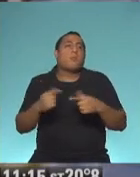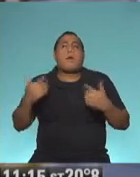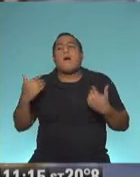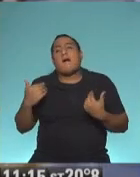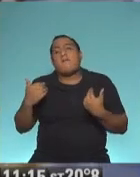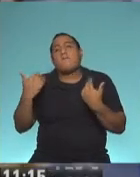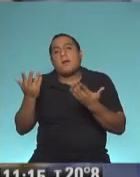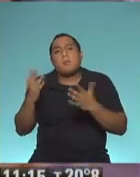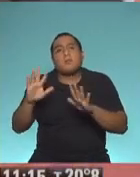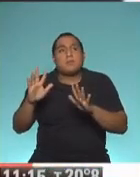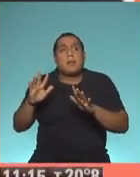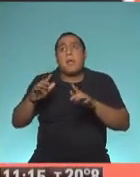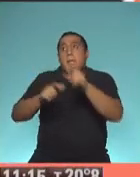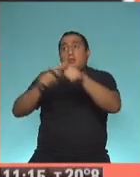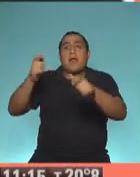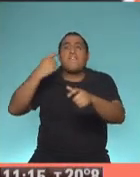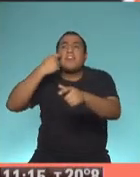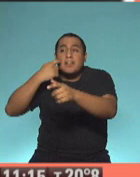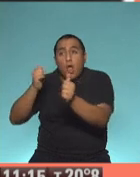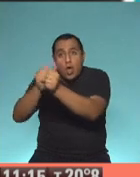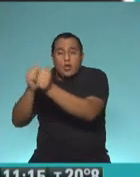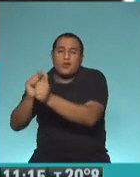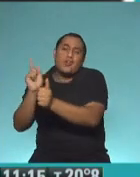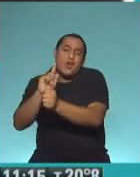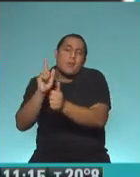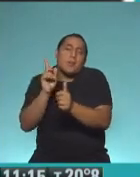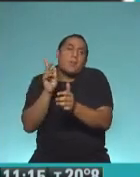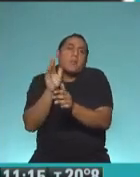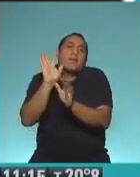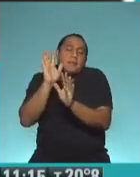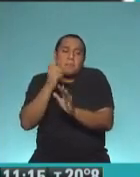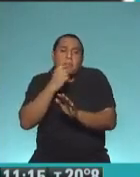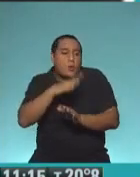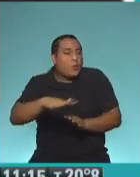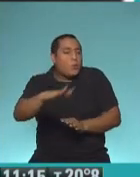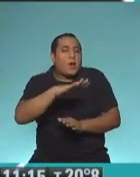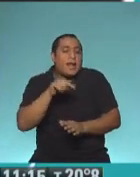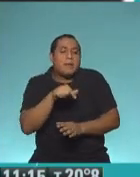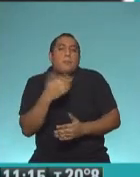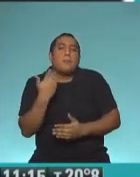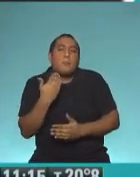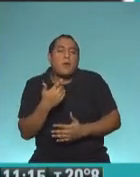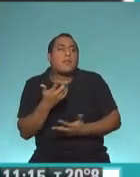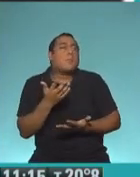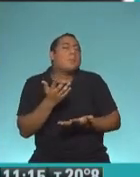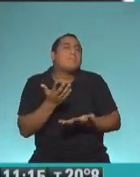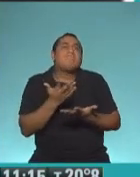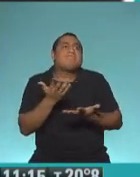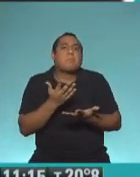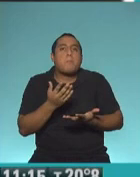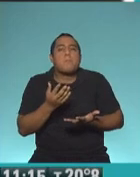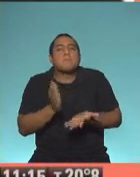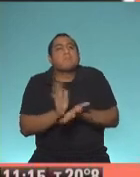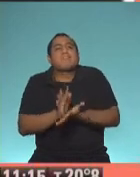contacto con la población adulta mayor, pero sí con espacios donde ellos puedan quizás tener una vida un poquito más